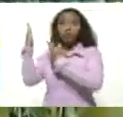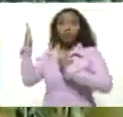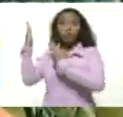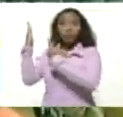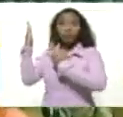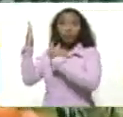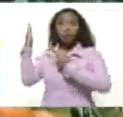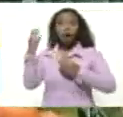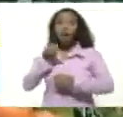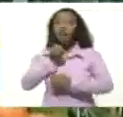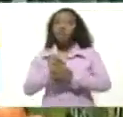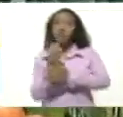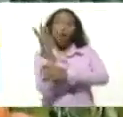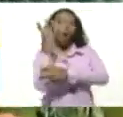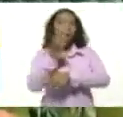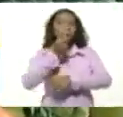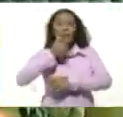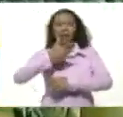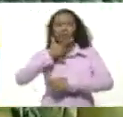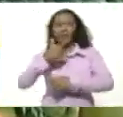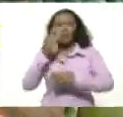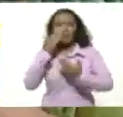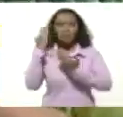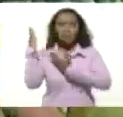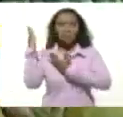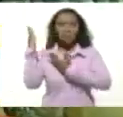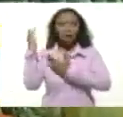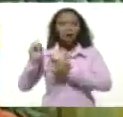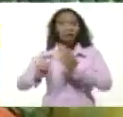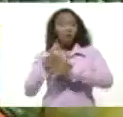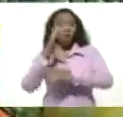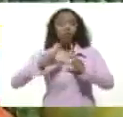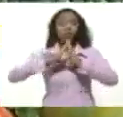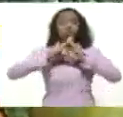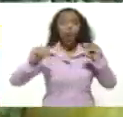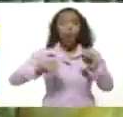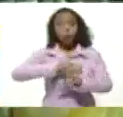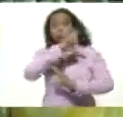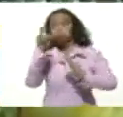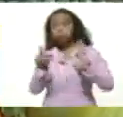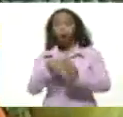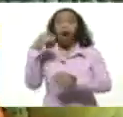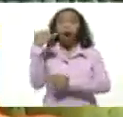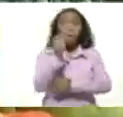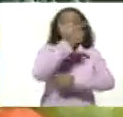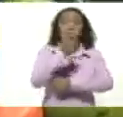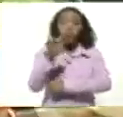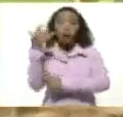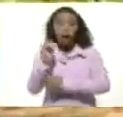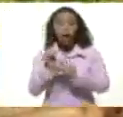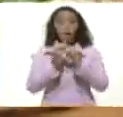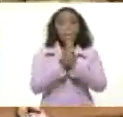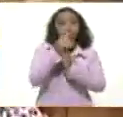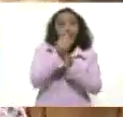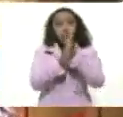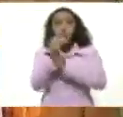hermosísimas. Las flores exóticas que son todas estas y tenemos personas que tienen su emprendimiento